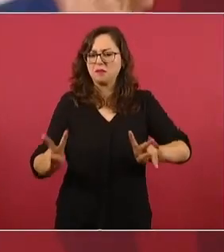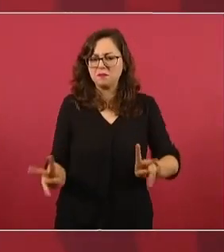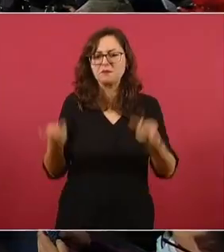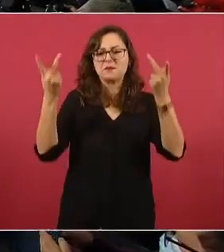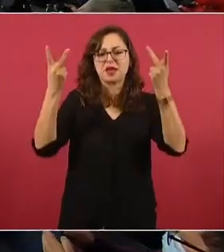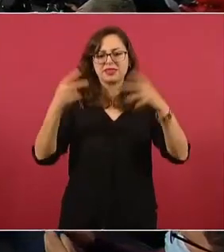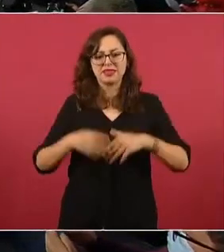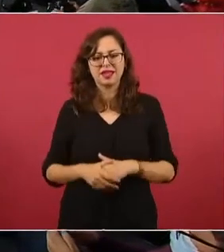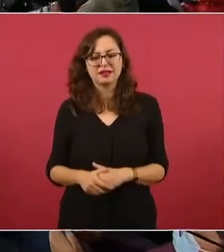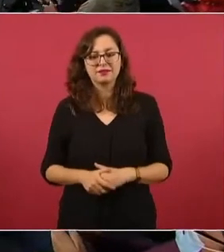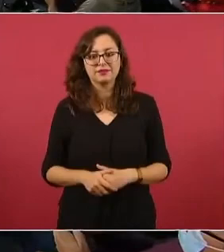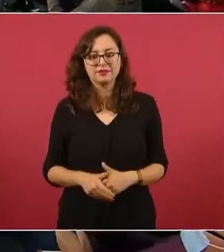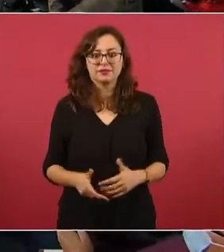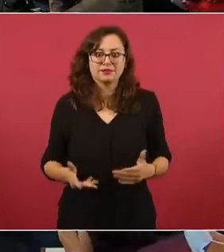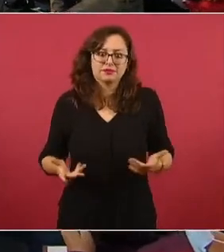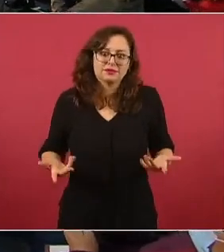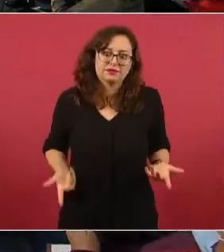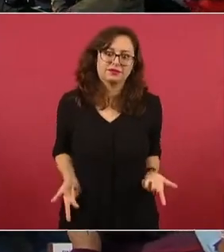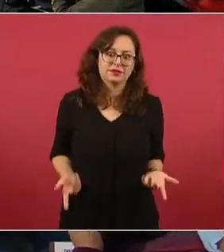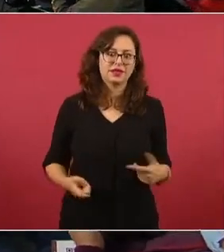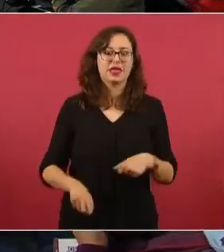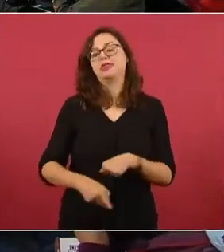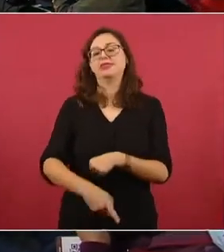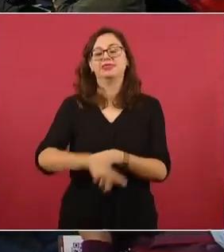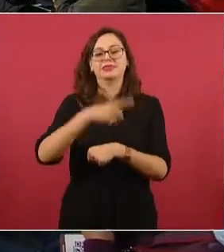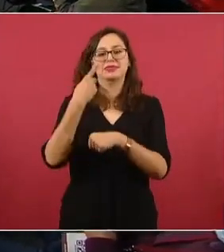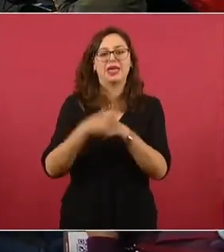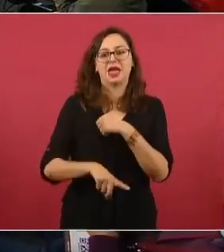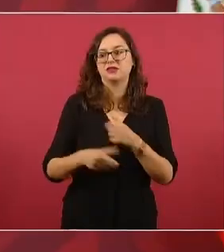Esos son los daños, la herencia